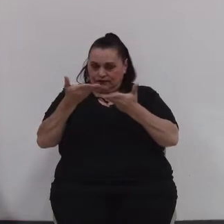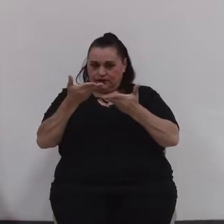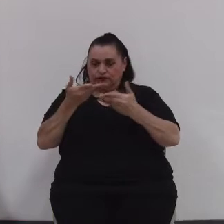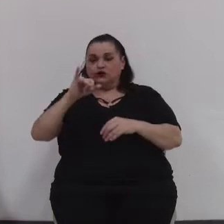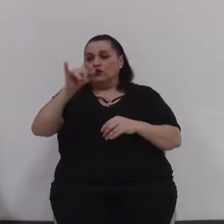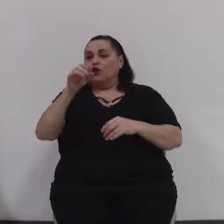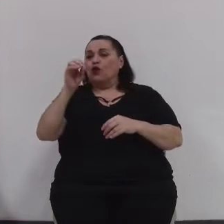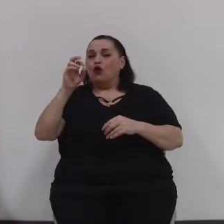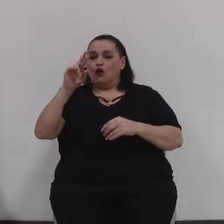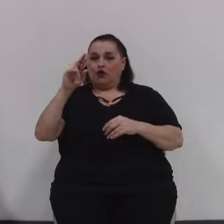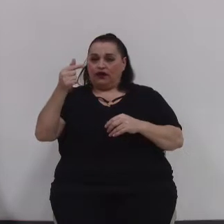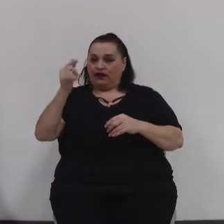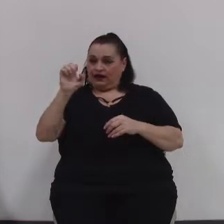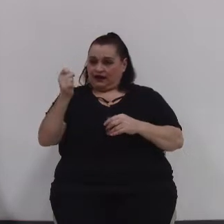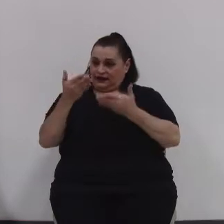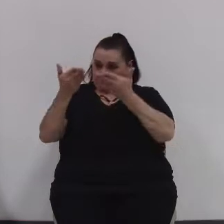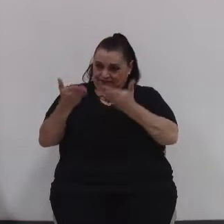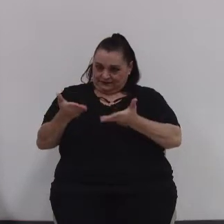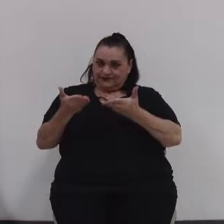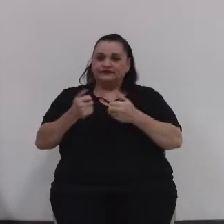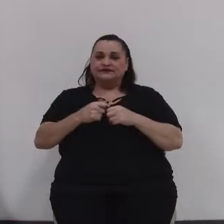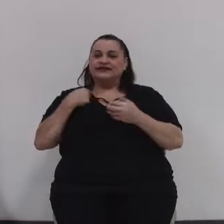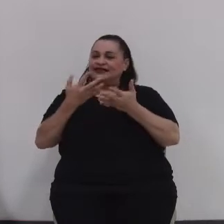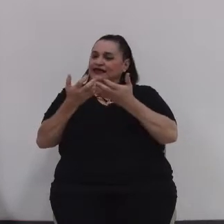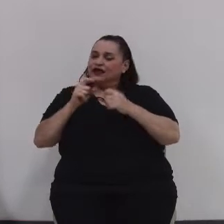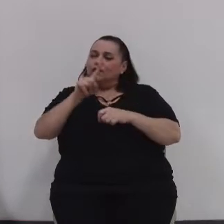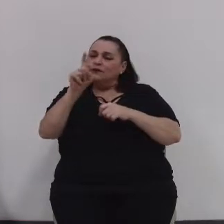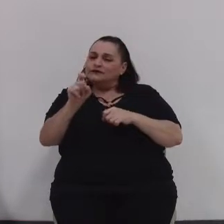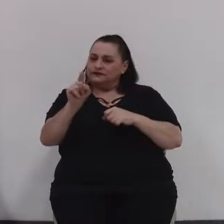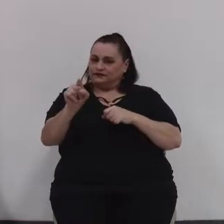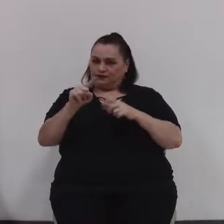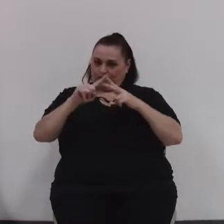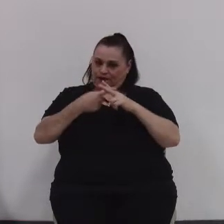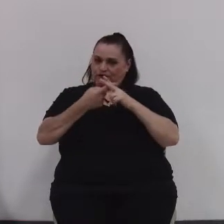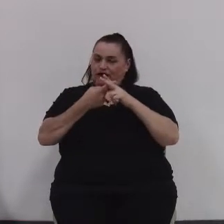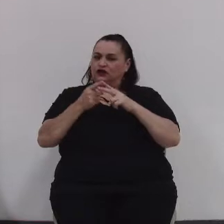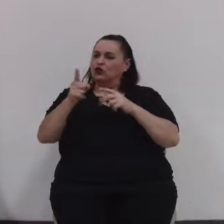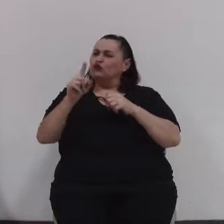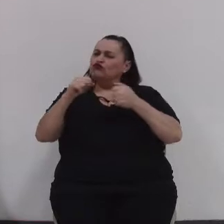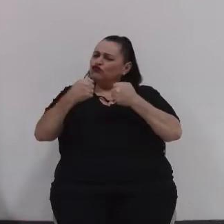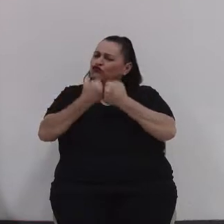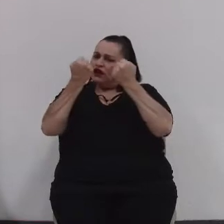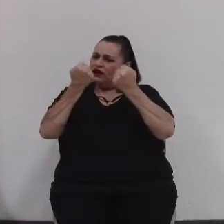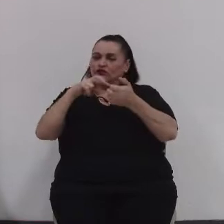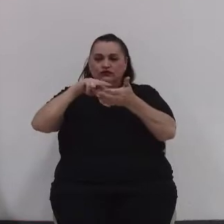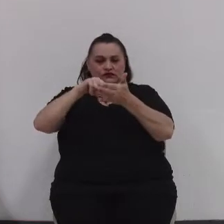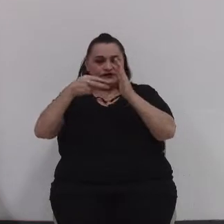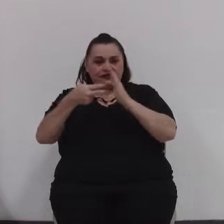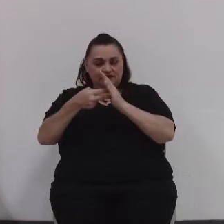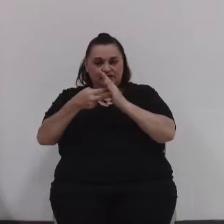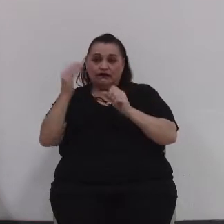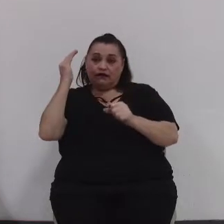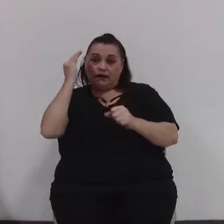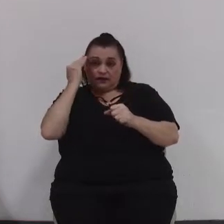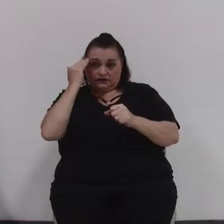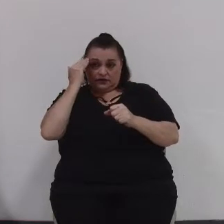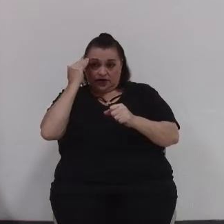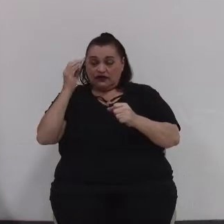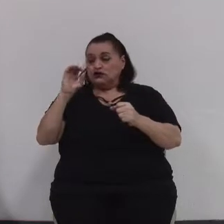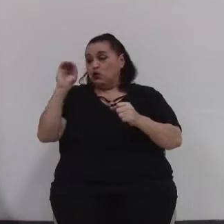Jorge, quisiera empezar preguntándole sobre un desafío que implica las capacidades o